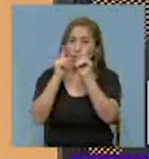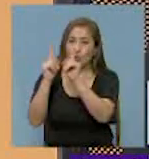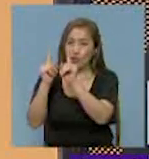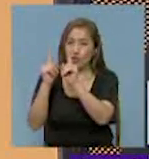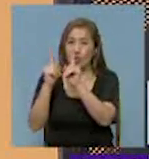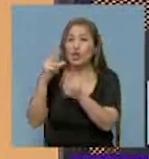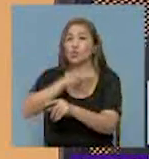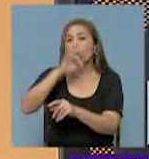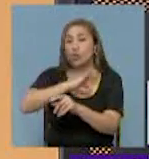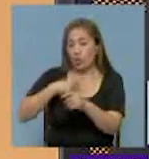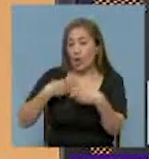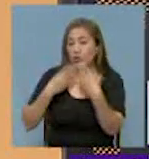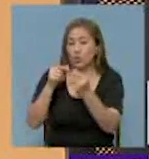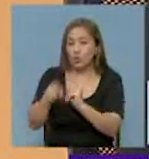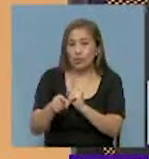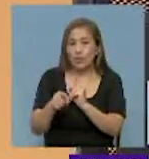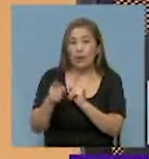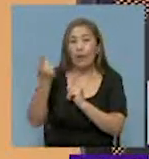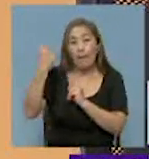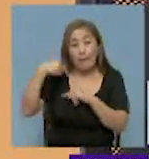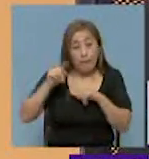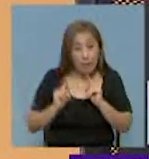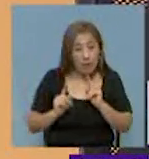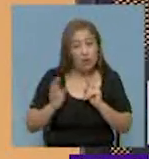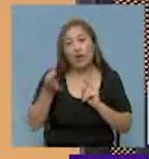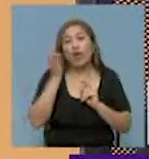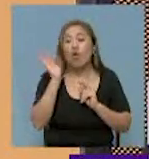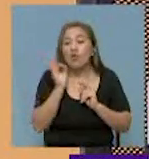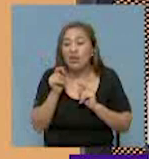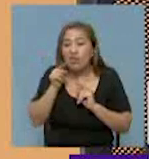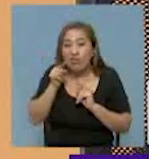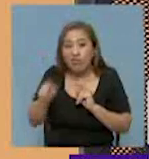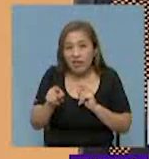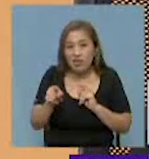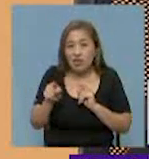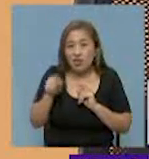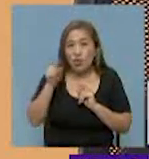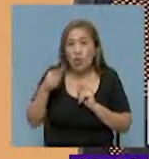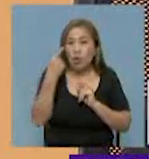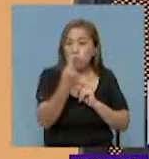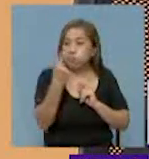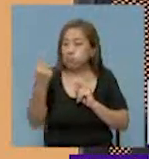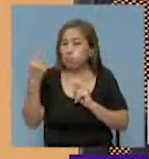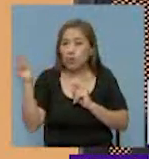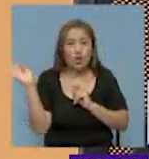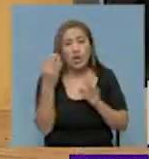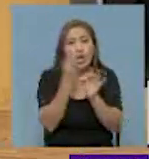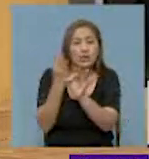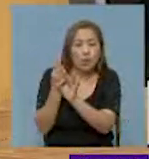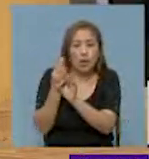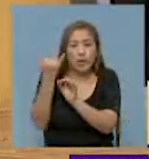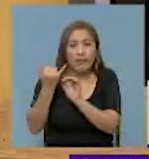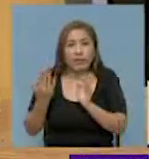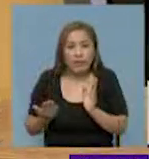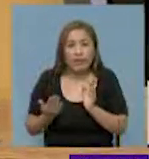institución ahora esto obliga a que la institución cada institución de hecho todos los colegios lo hacen